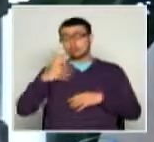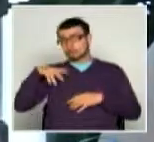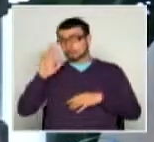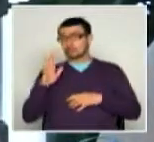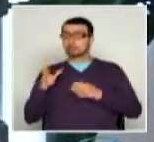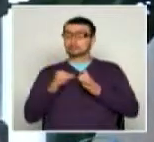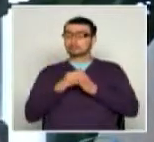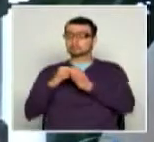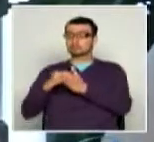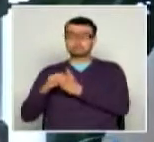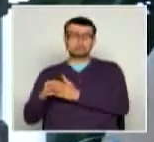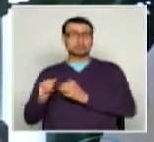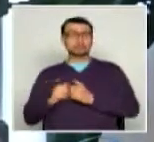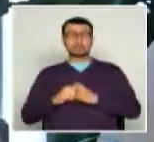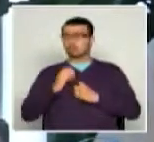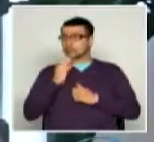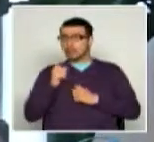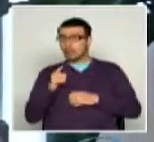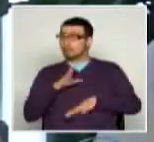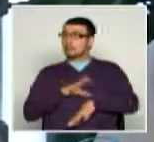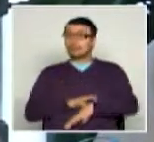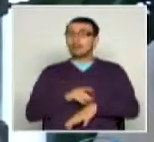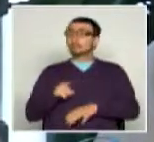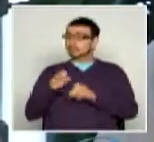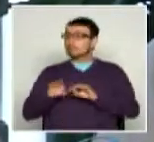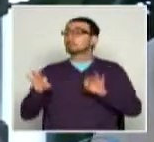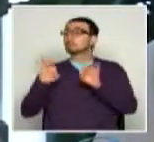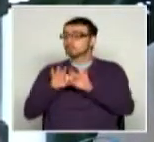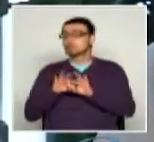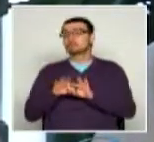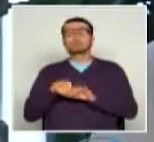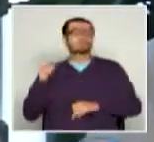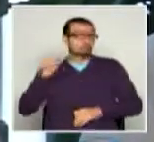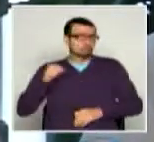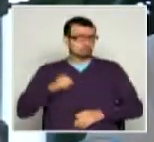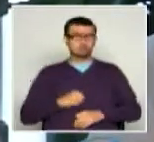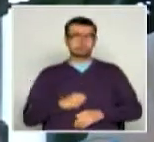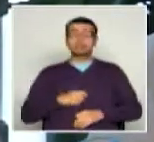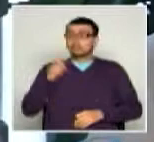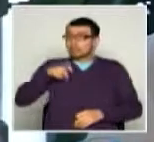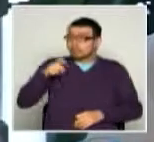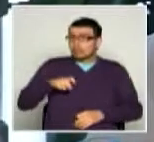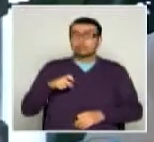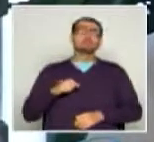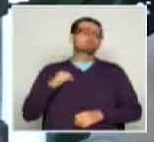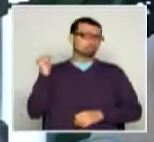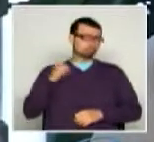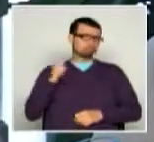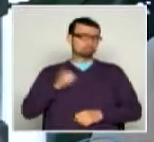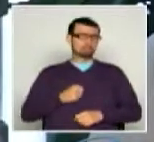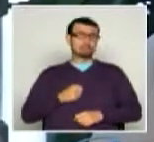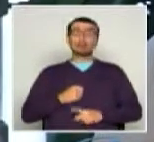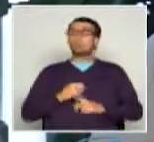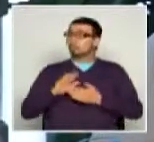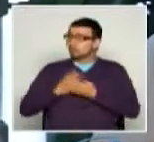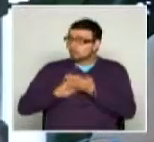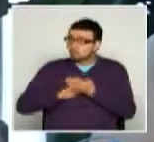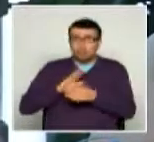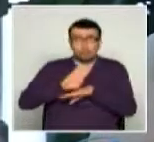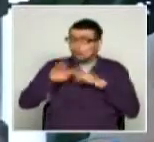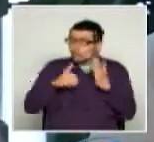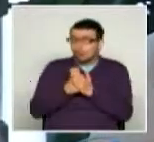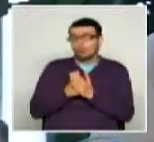vademecum, que los medicamentos son importantes, sí, que son necesarios, sí, pero que alivian todo,